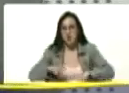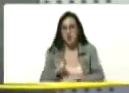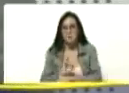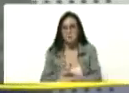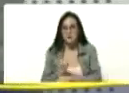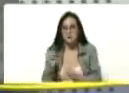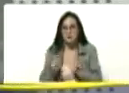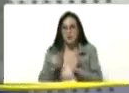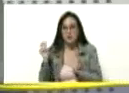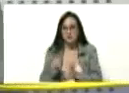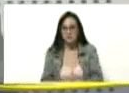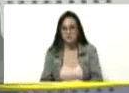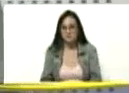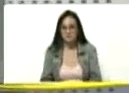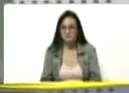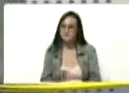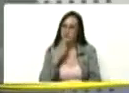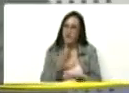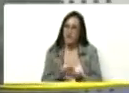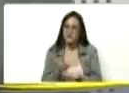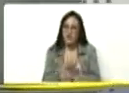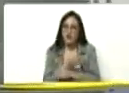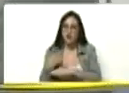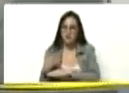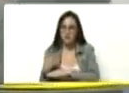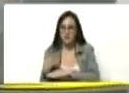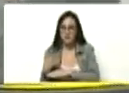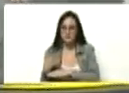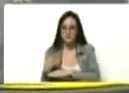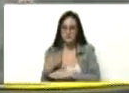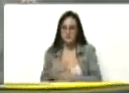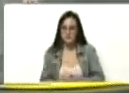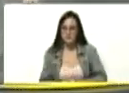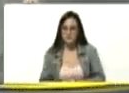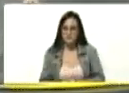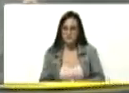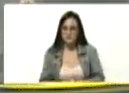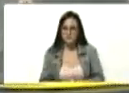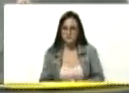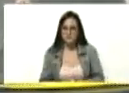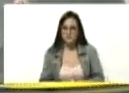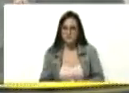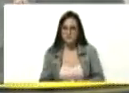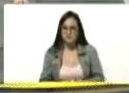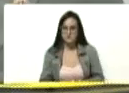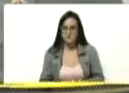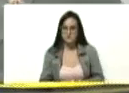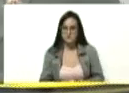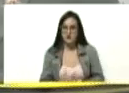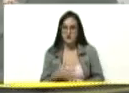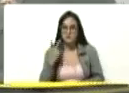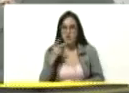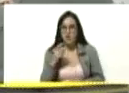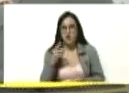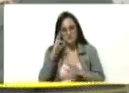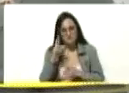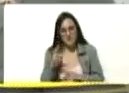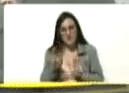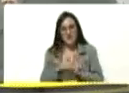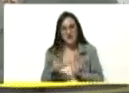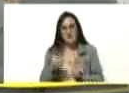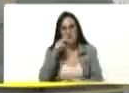I thank ALBA, doy las gracias al ALBA, for recognizing the right of Caribbean countries to, por reconocer el derecho de los